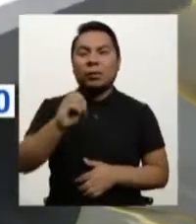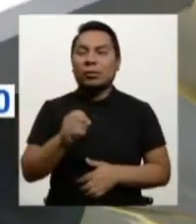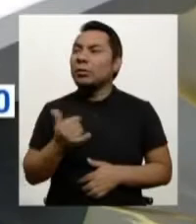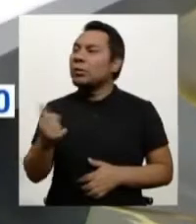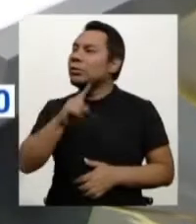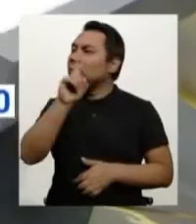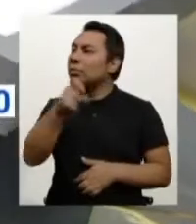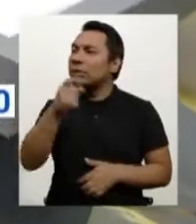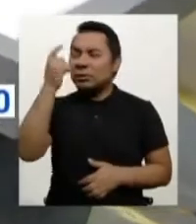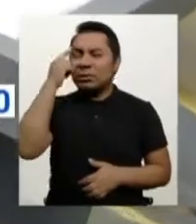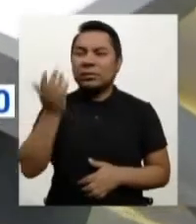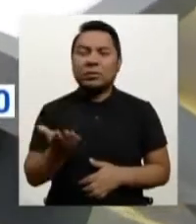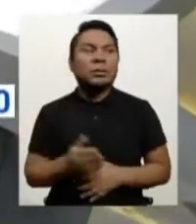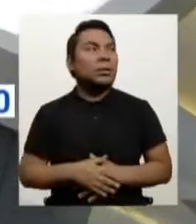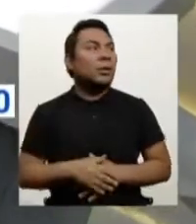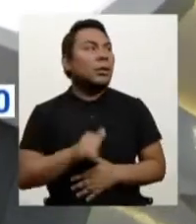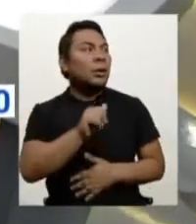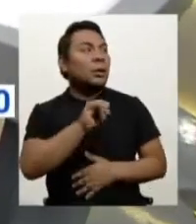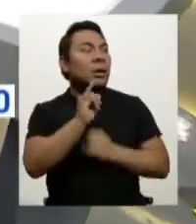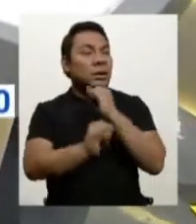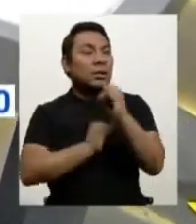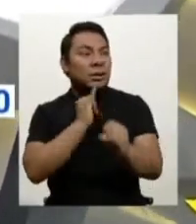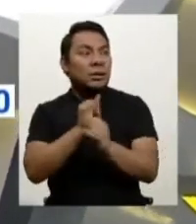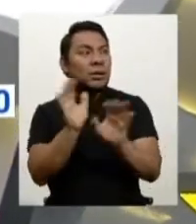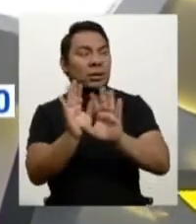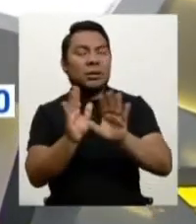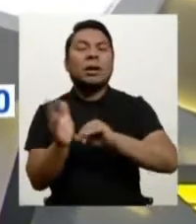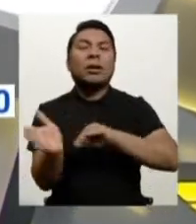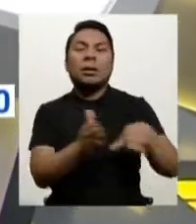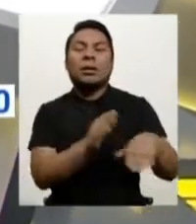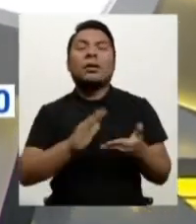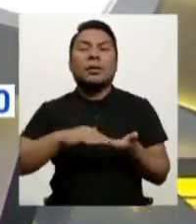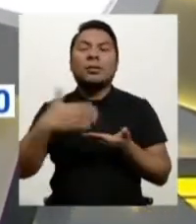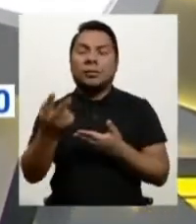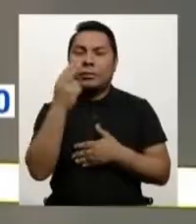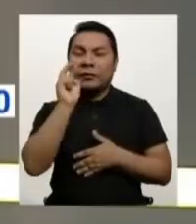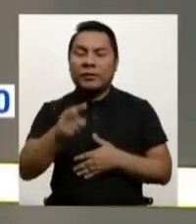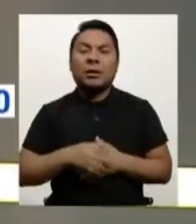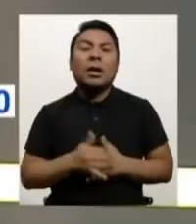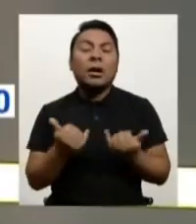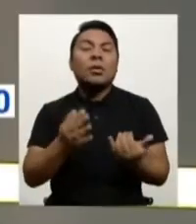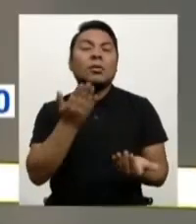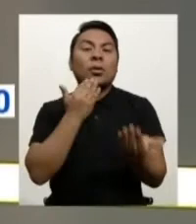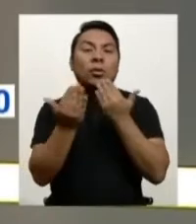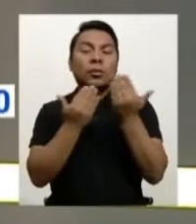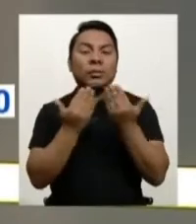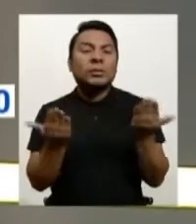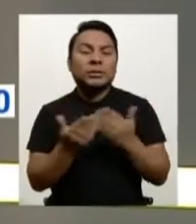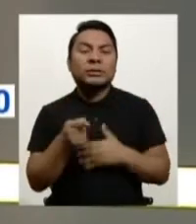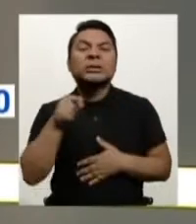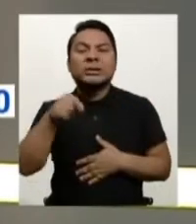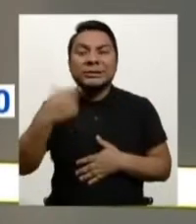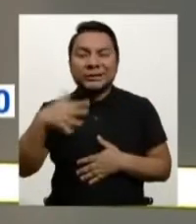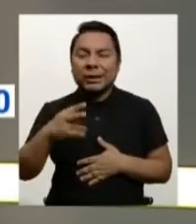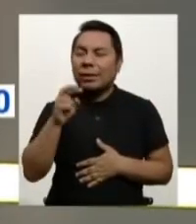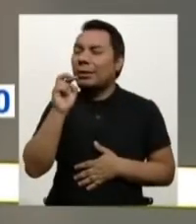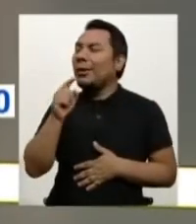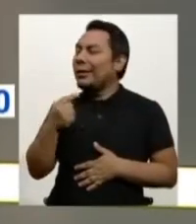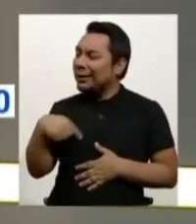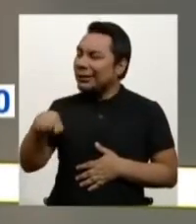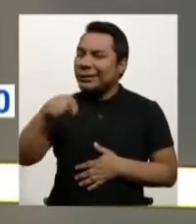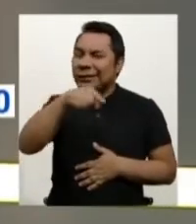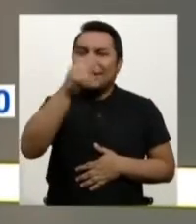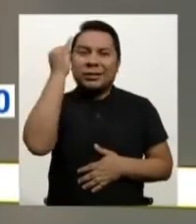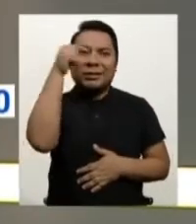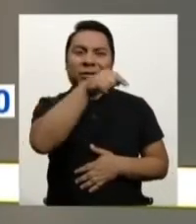repercusiones internacionales. Ah, no, todavía no vamos a ver las repercusiones internacionales, vamos a verlas después. Comentamos un poco esto. Bueno, ya se veía venir esta idea